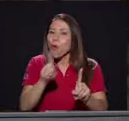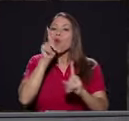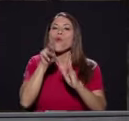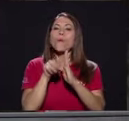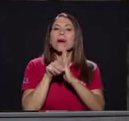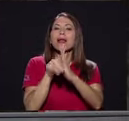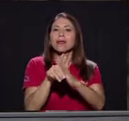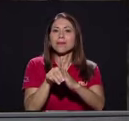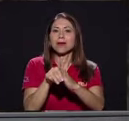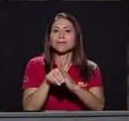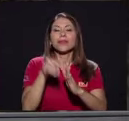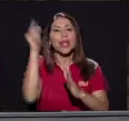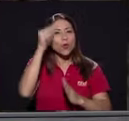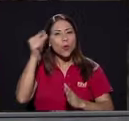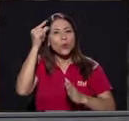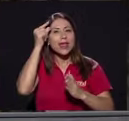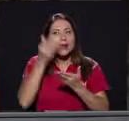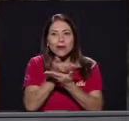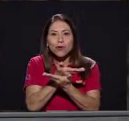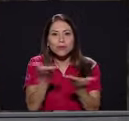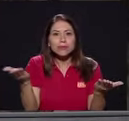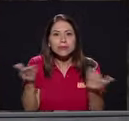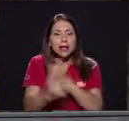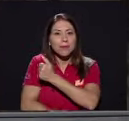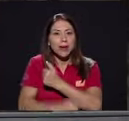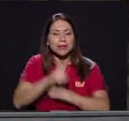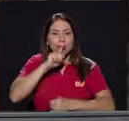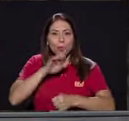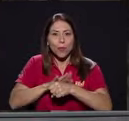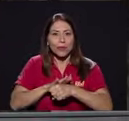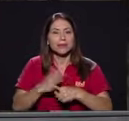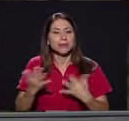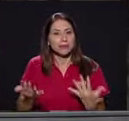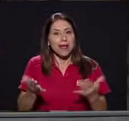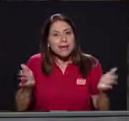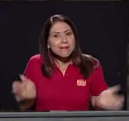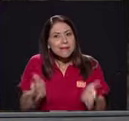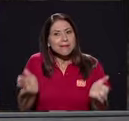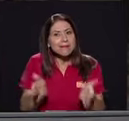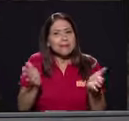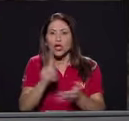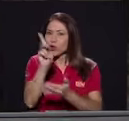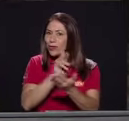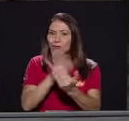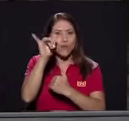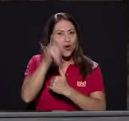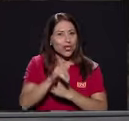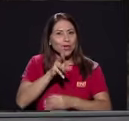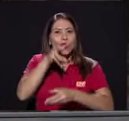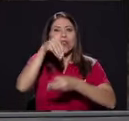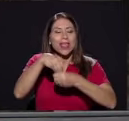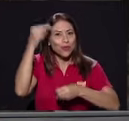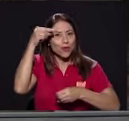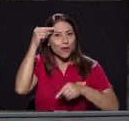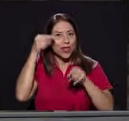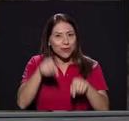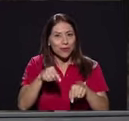cual el gobierno, el país, se compromete a poder ir empujando, no es un proyecto de gobierno